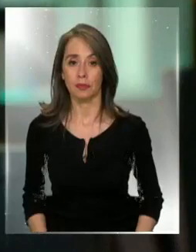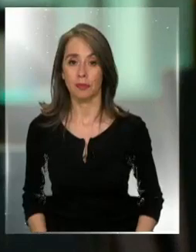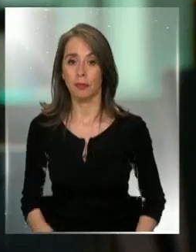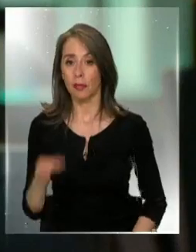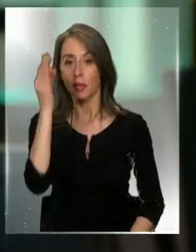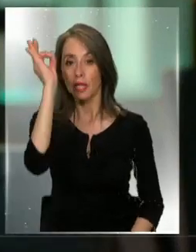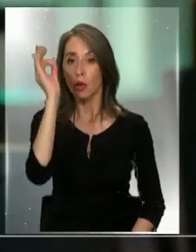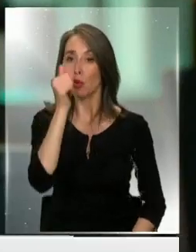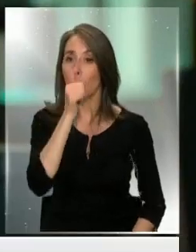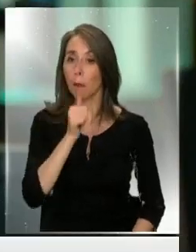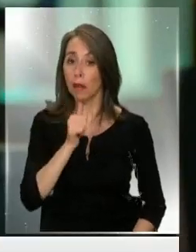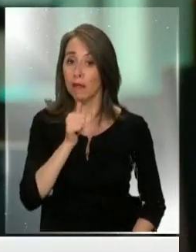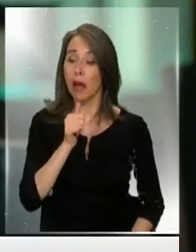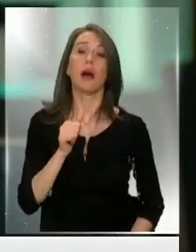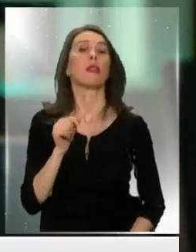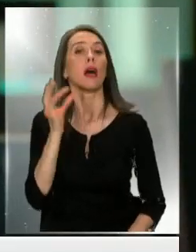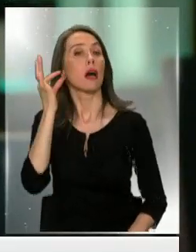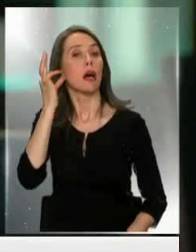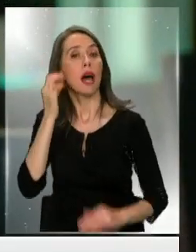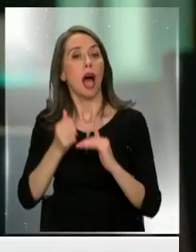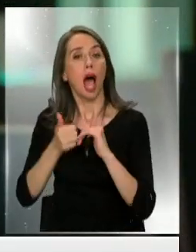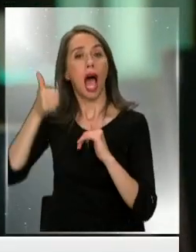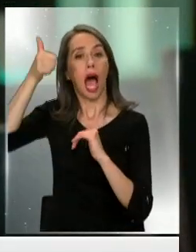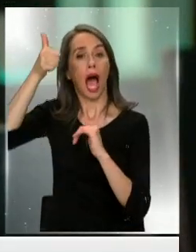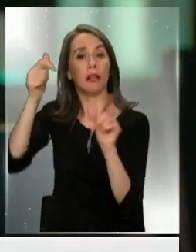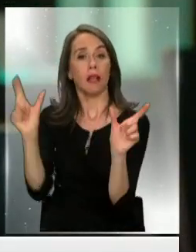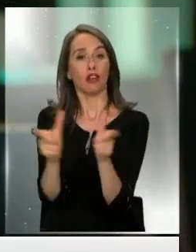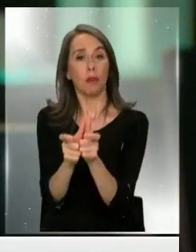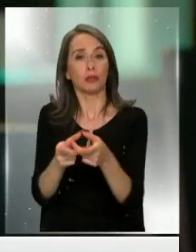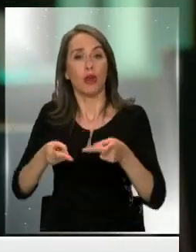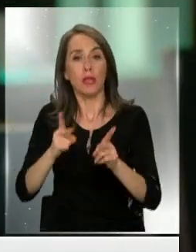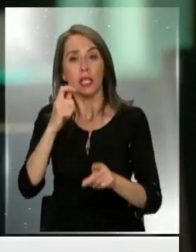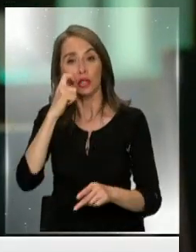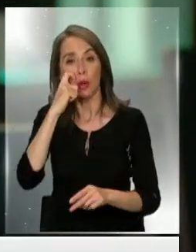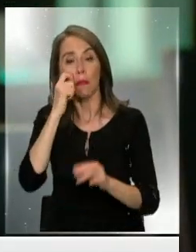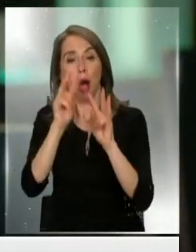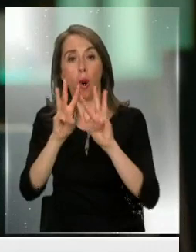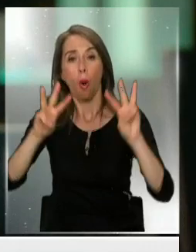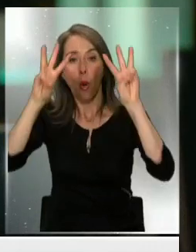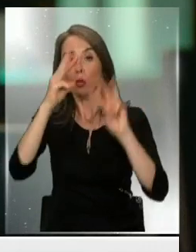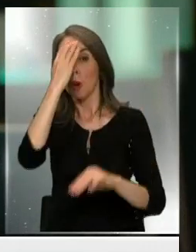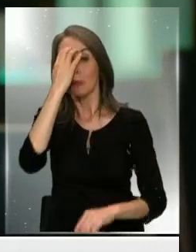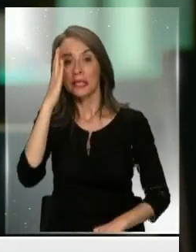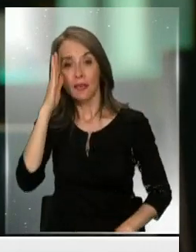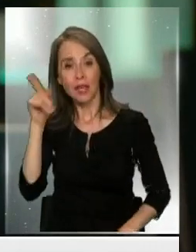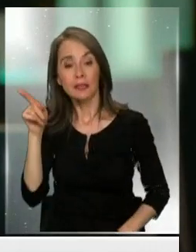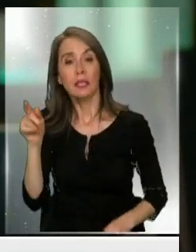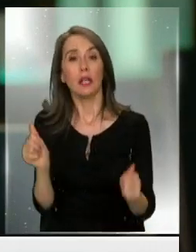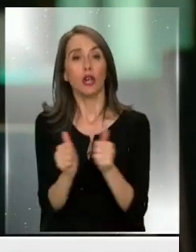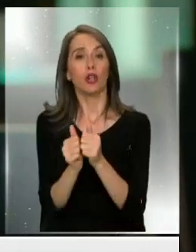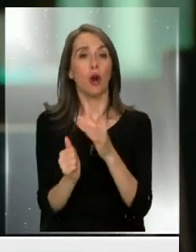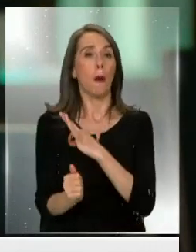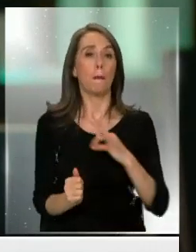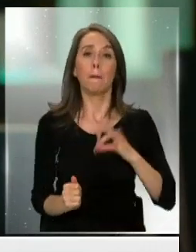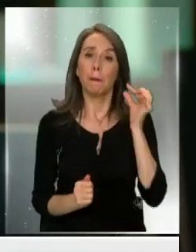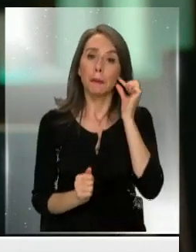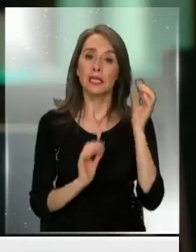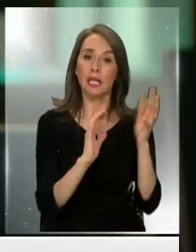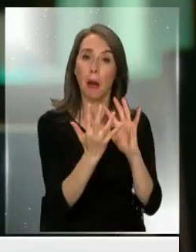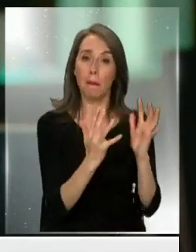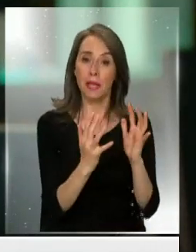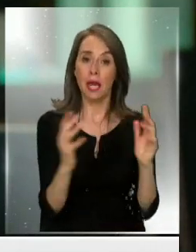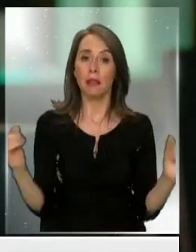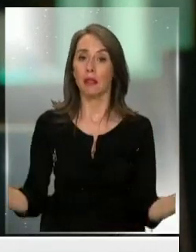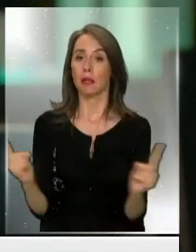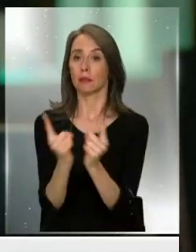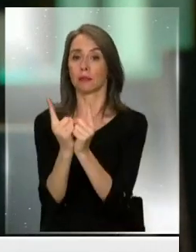Una reunión privada sostuvieron la alta comisionada para los derechos humanos de la ONU, Michelle Bachelet, y la ministra del Medio Ambiente, Carolina Schmidt, en